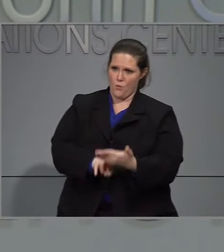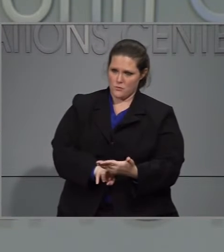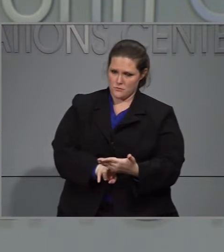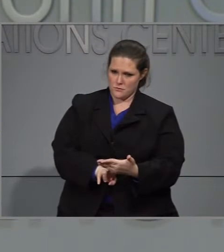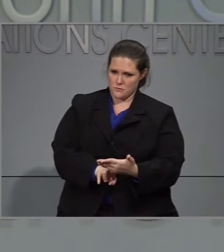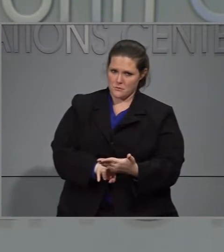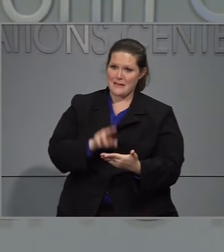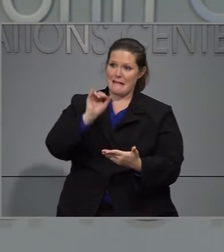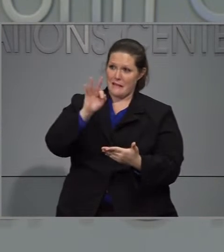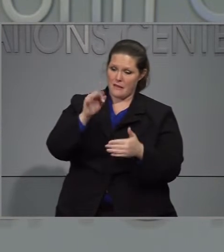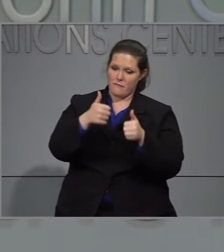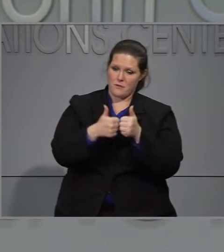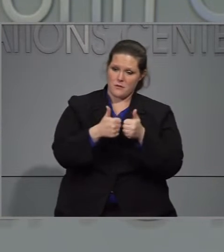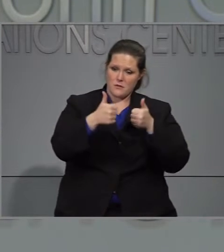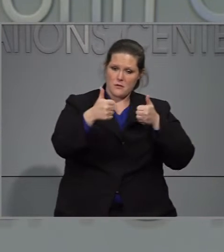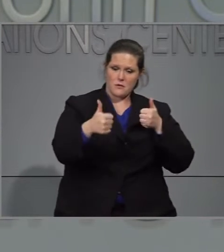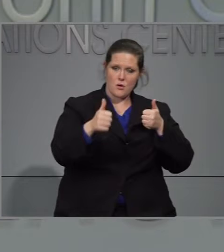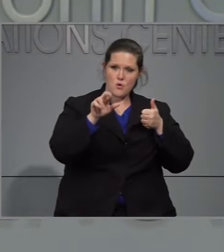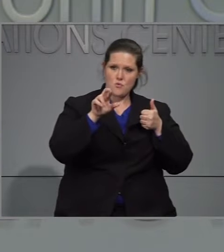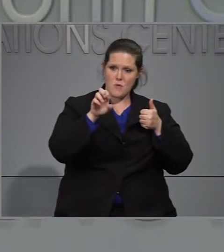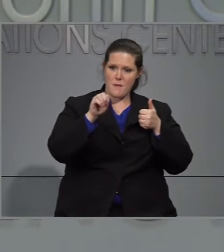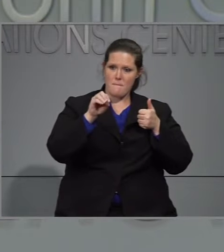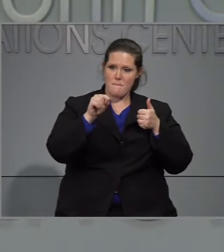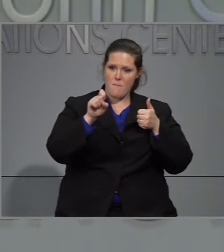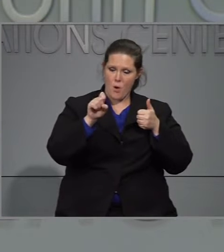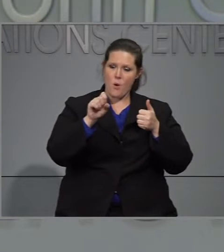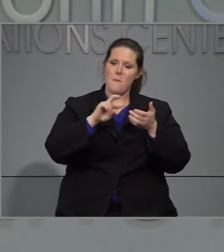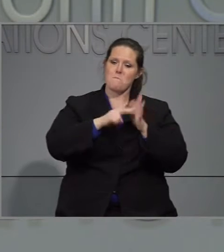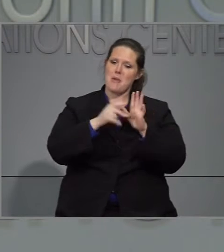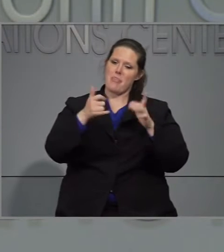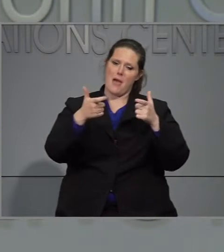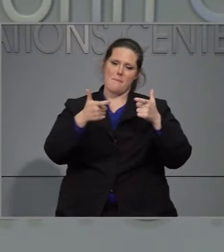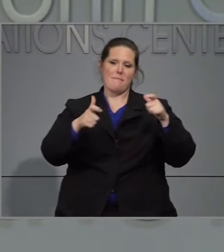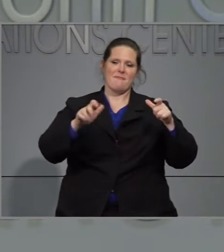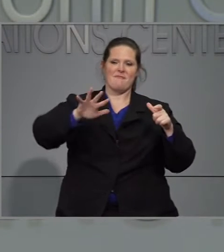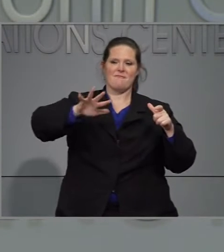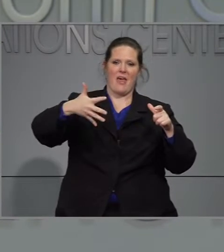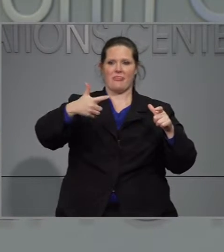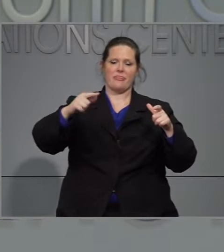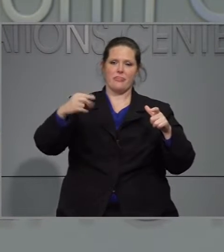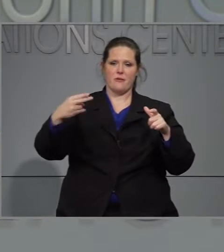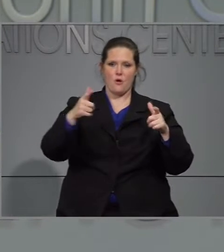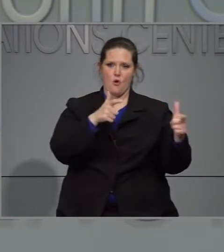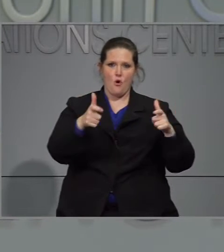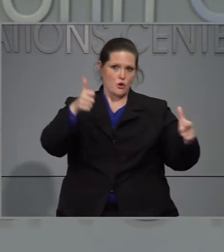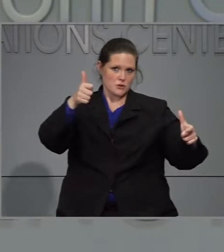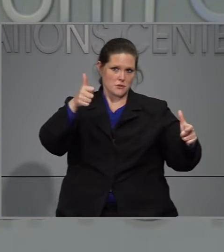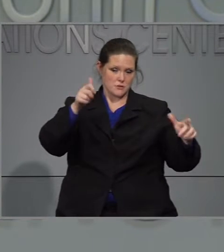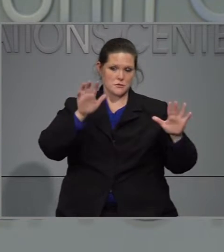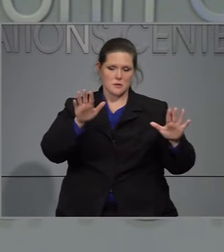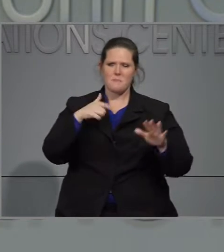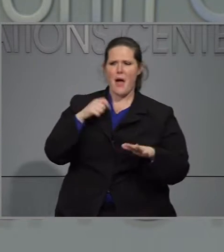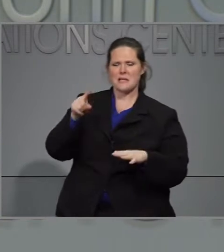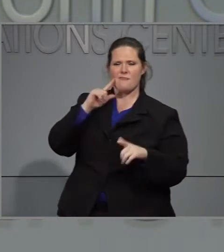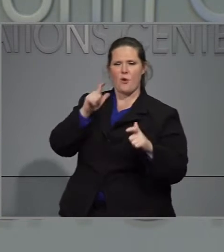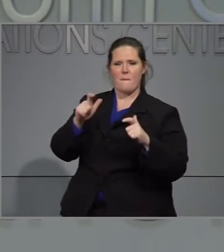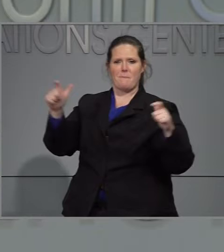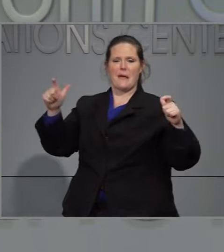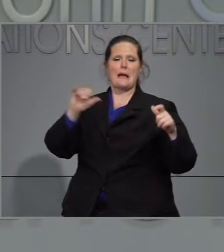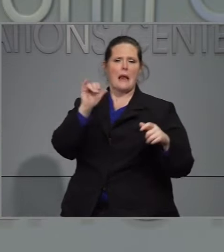algo que puede ser el distrito escolar más grande del estado. Entonces, mi pregunta es, para distritos más grandes como CMS, que es un